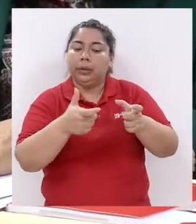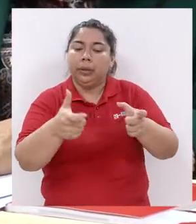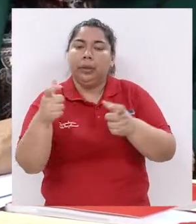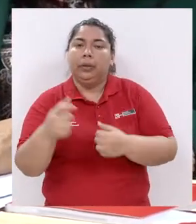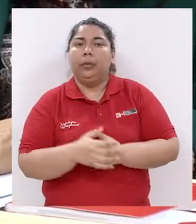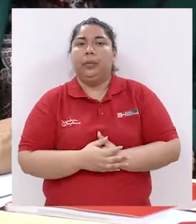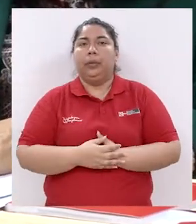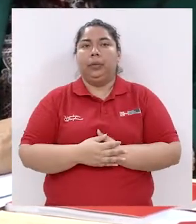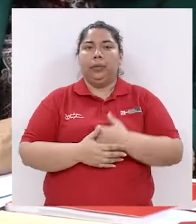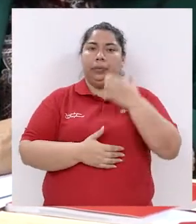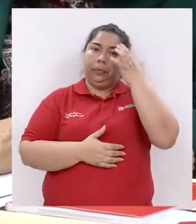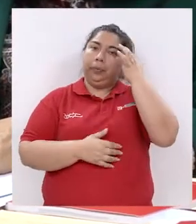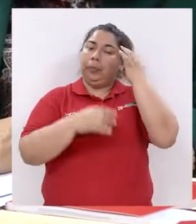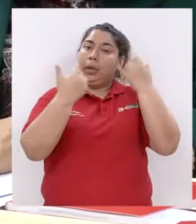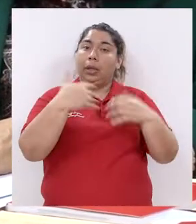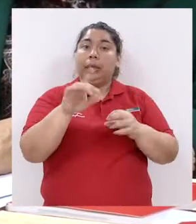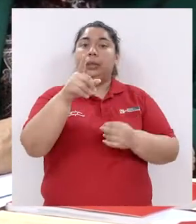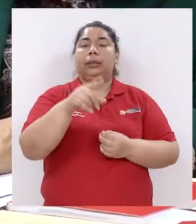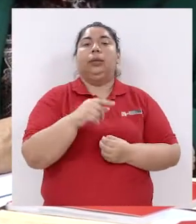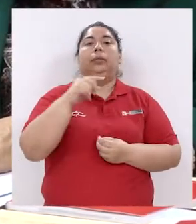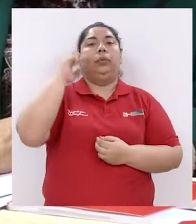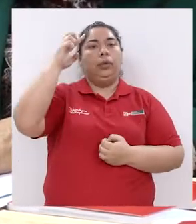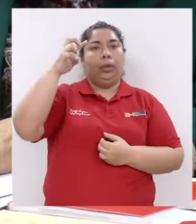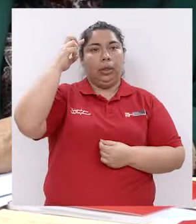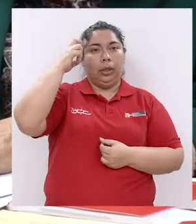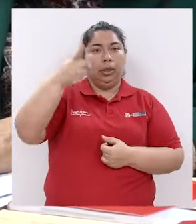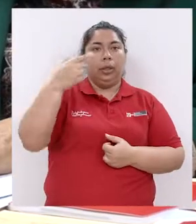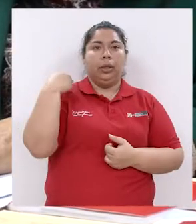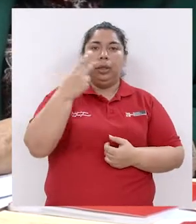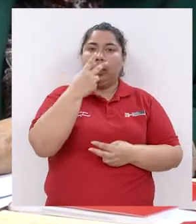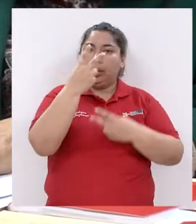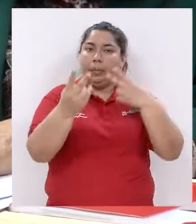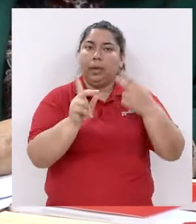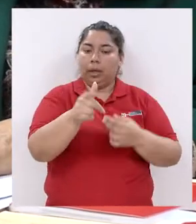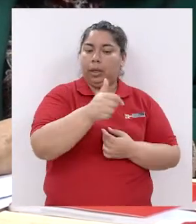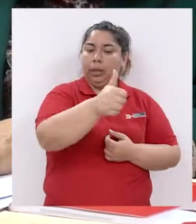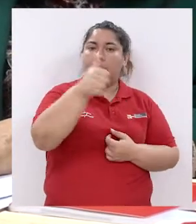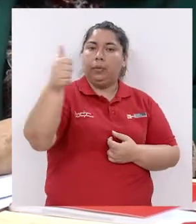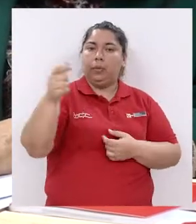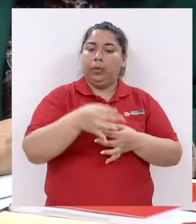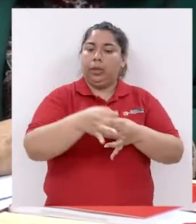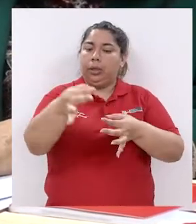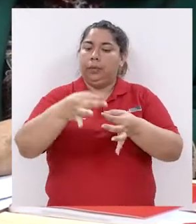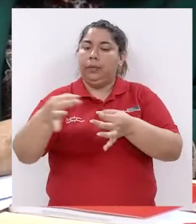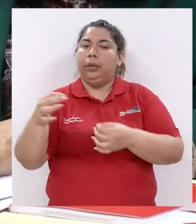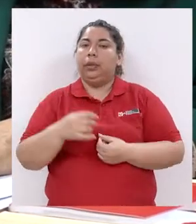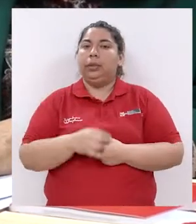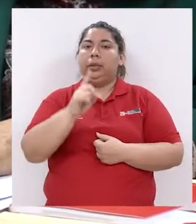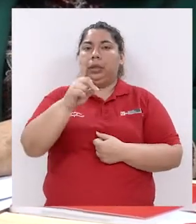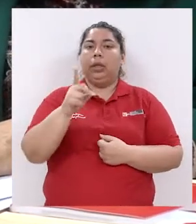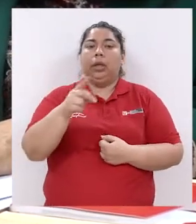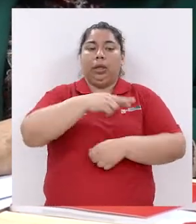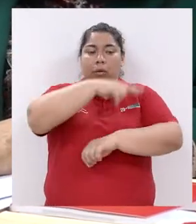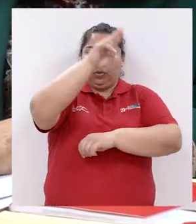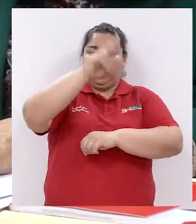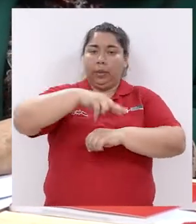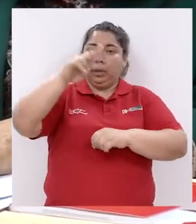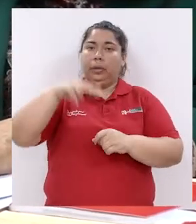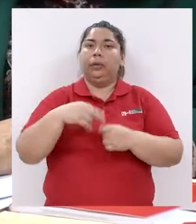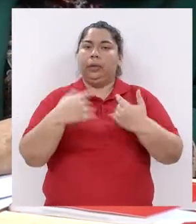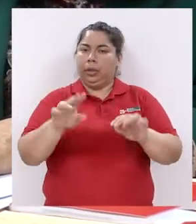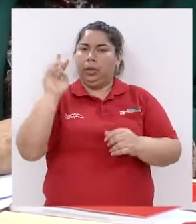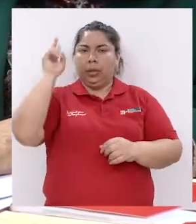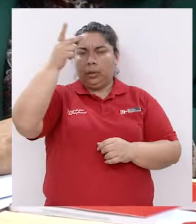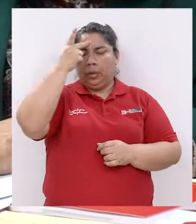seguimiento. Esta política que luego tiene que ver cómo a nivel de cada uno de los sectores y en cada uno de los gobiernos